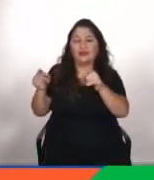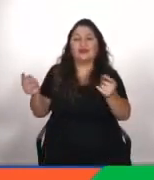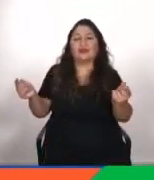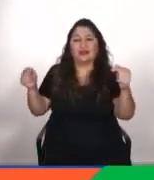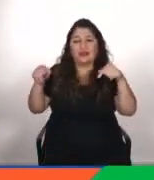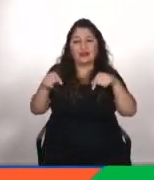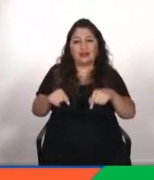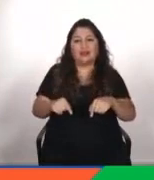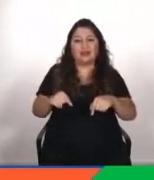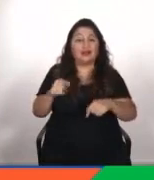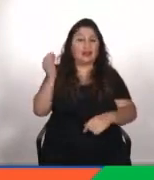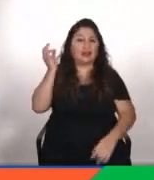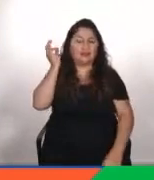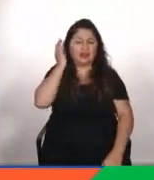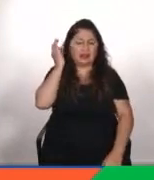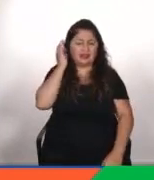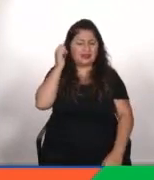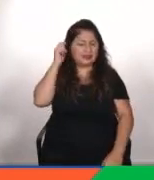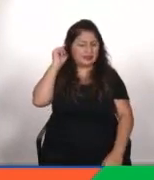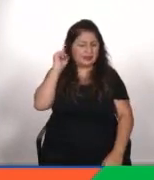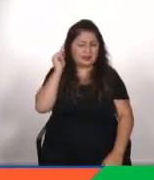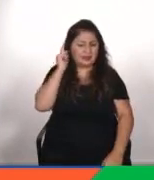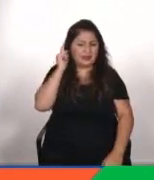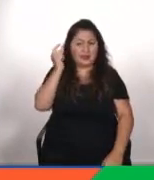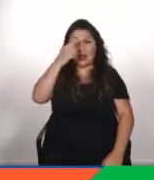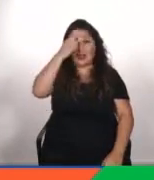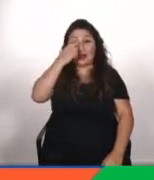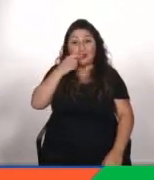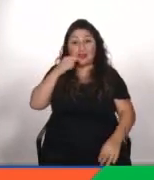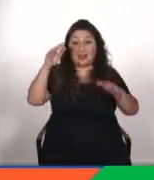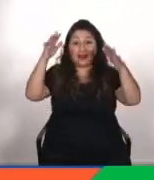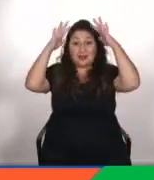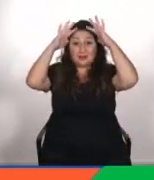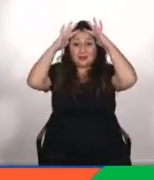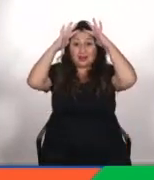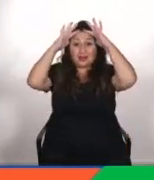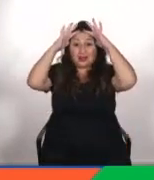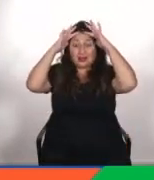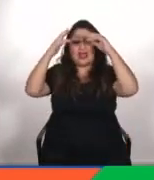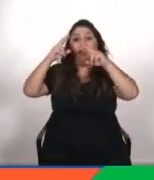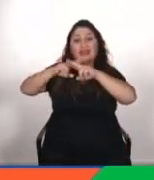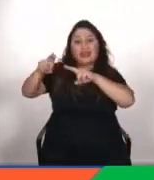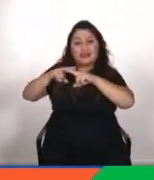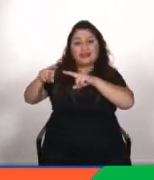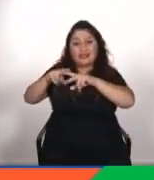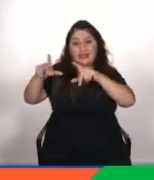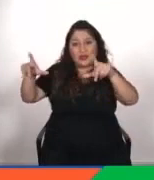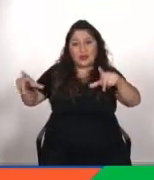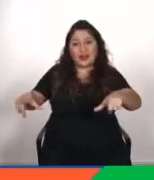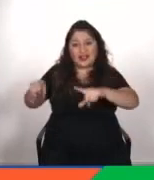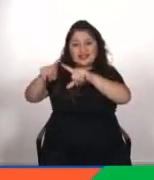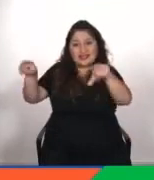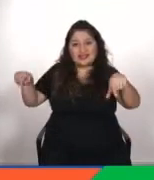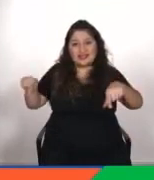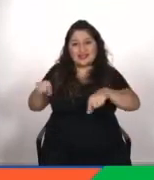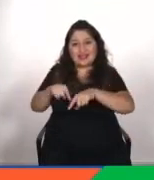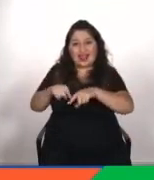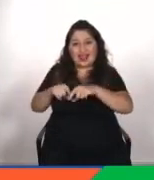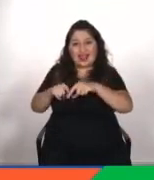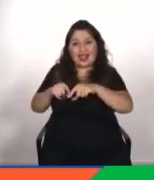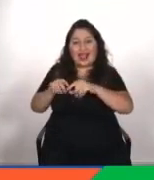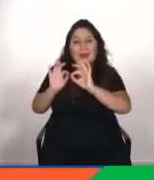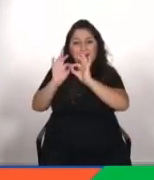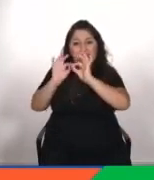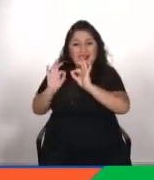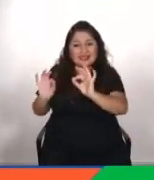Y me soplan por interno del MIM de que están preparando una sala especial de matemáticas nueva. Así que... ¡Ah, genial! Ojalá traerte